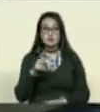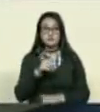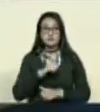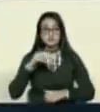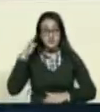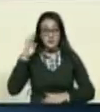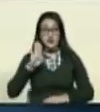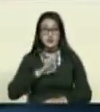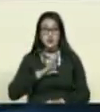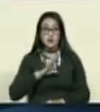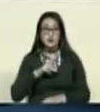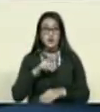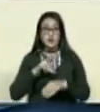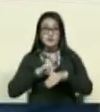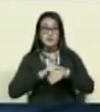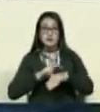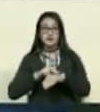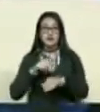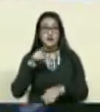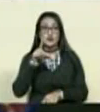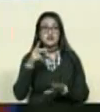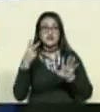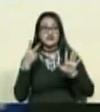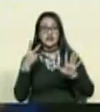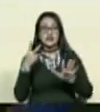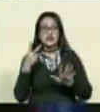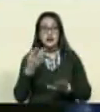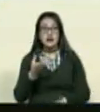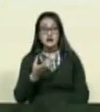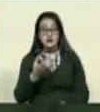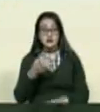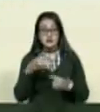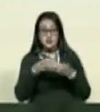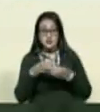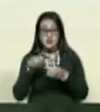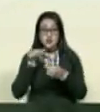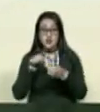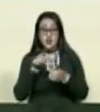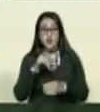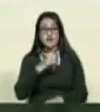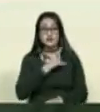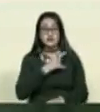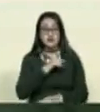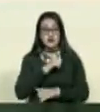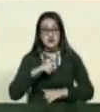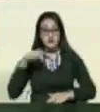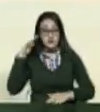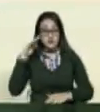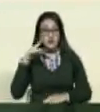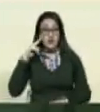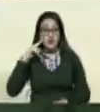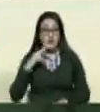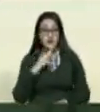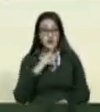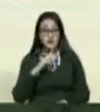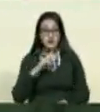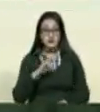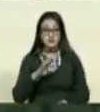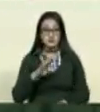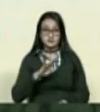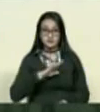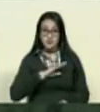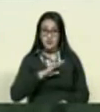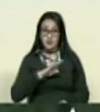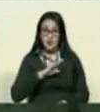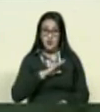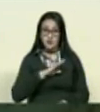Militar de la Medicina. Es una de las 7 academias que conforman la Universidad Militar Bolivariana de la Fuerza Armada Nacional